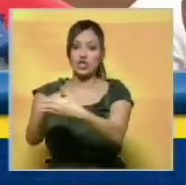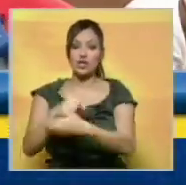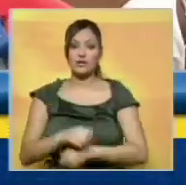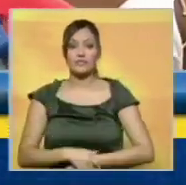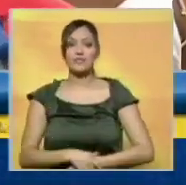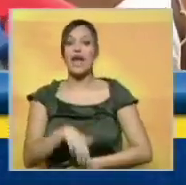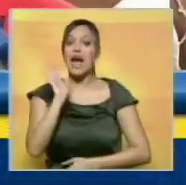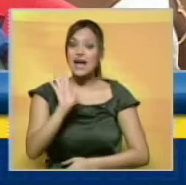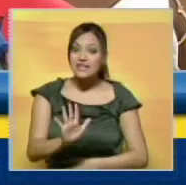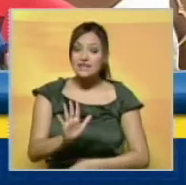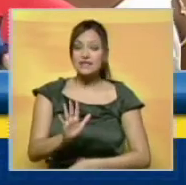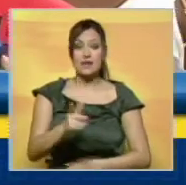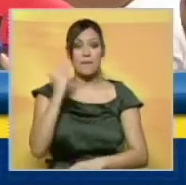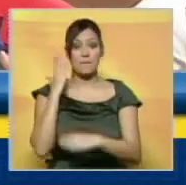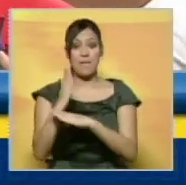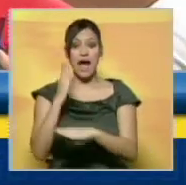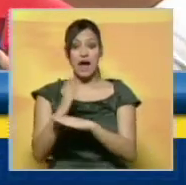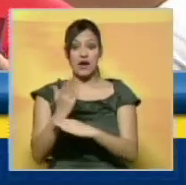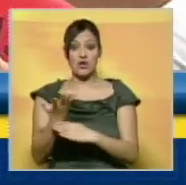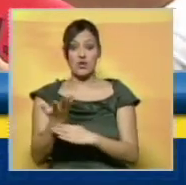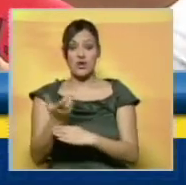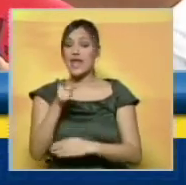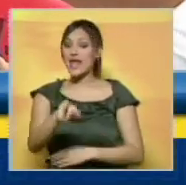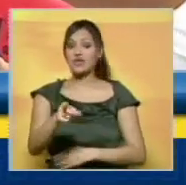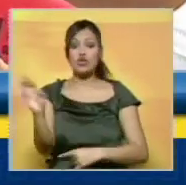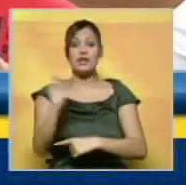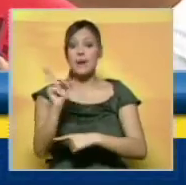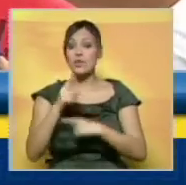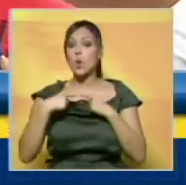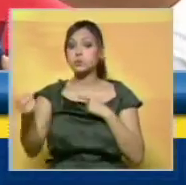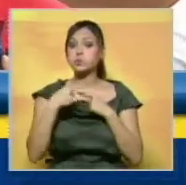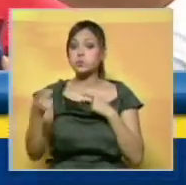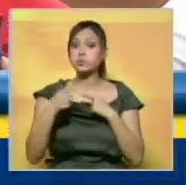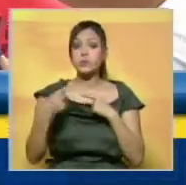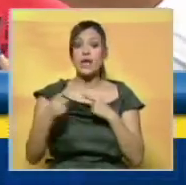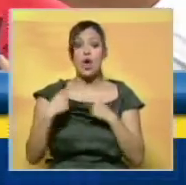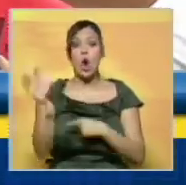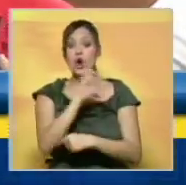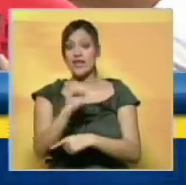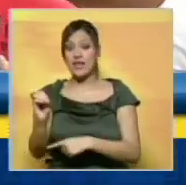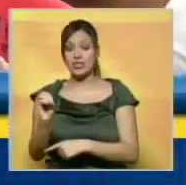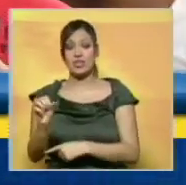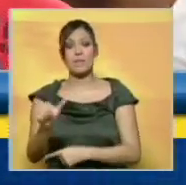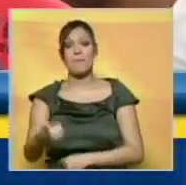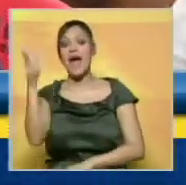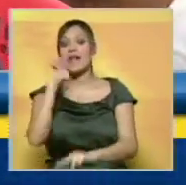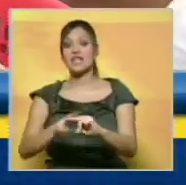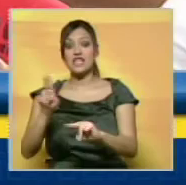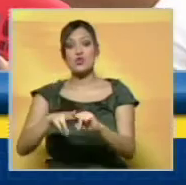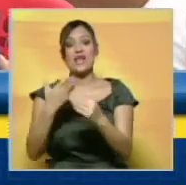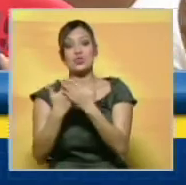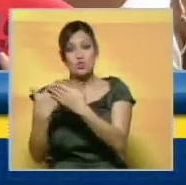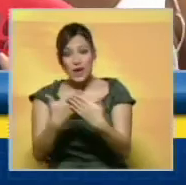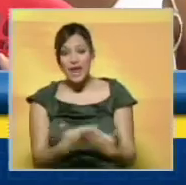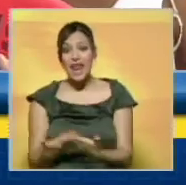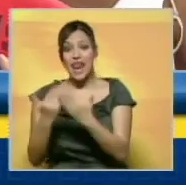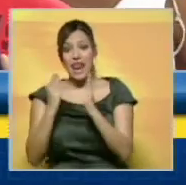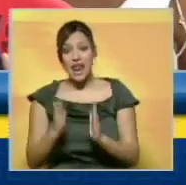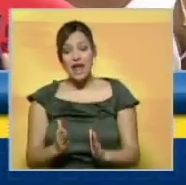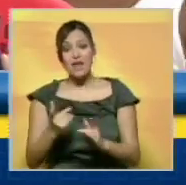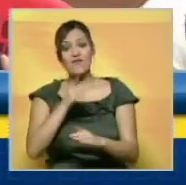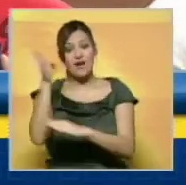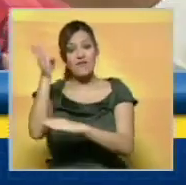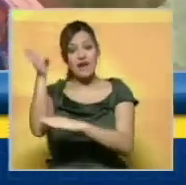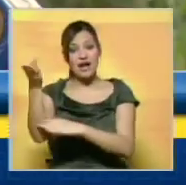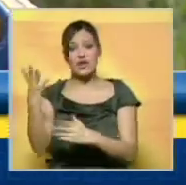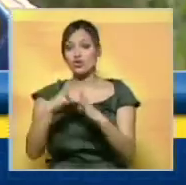país se paraliza prácticamente porque esta es una vía rápida eterna a Vía Oriente. Más que todos los niños que están estudiando, los servicios, todo